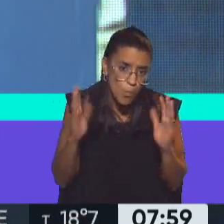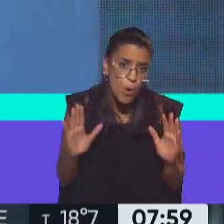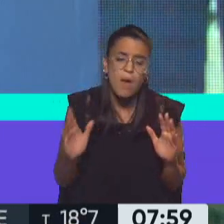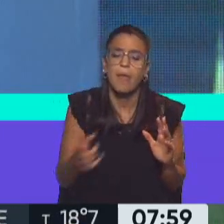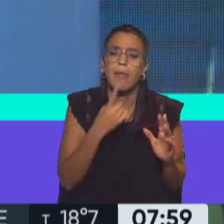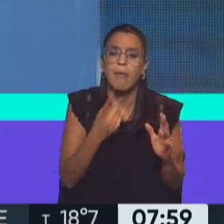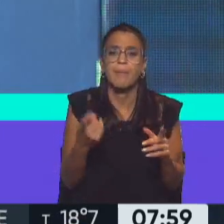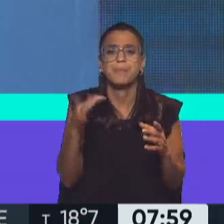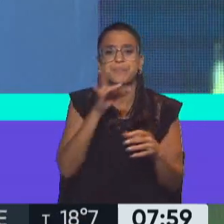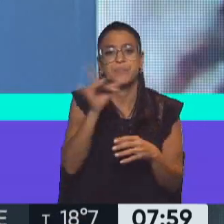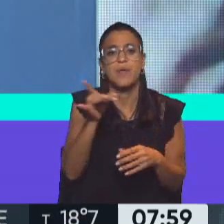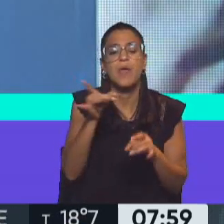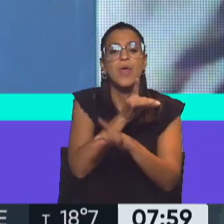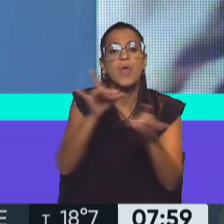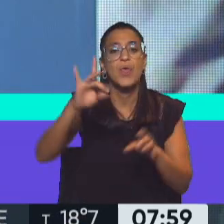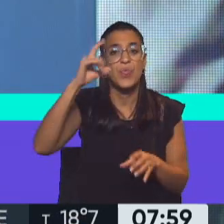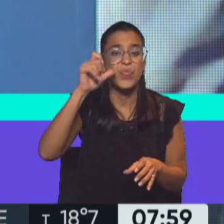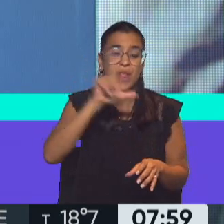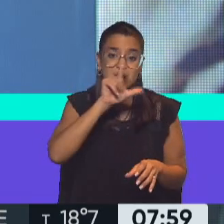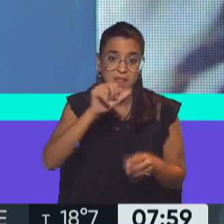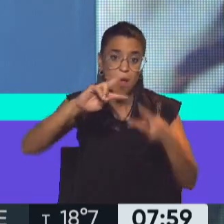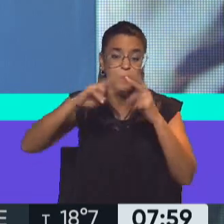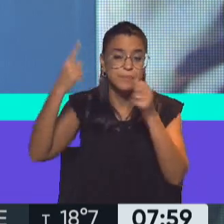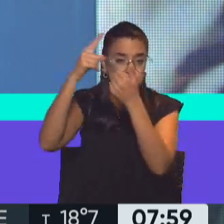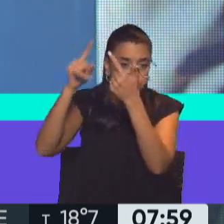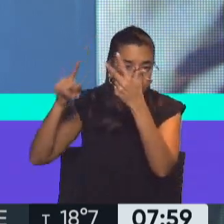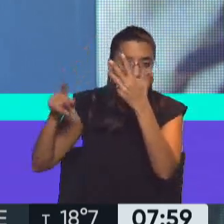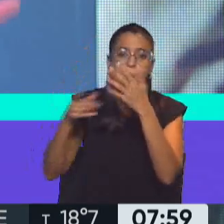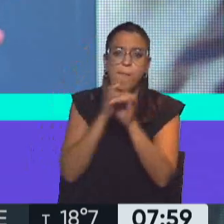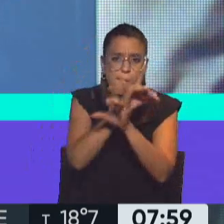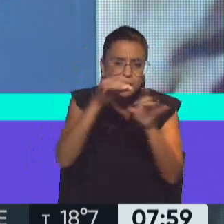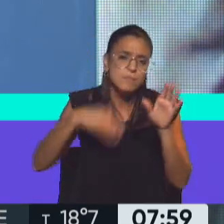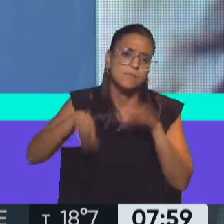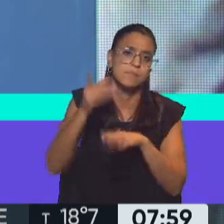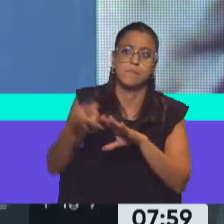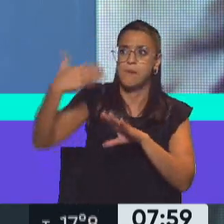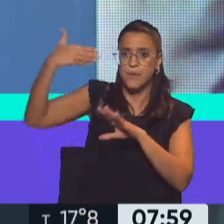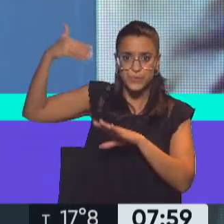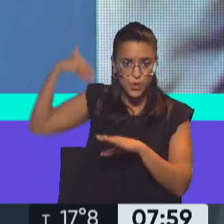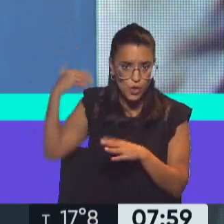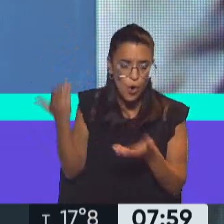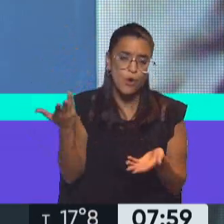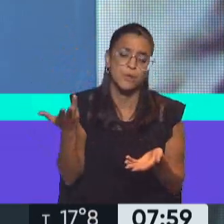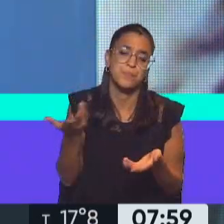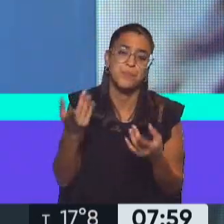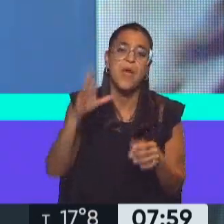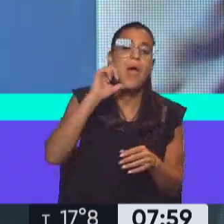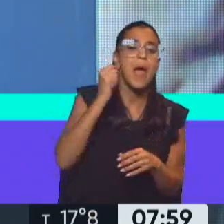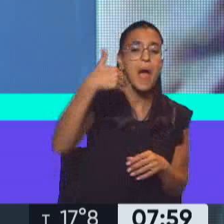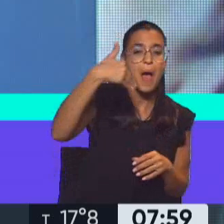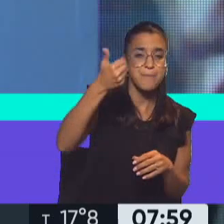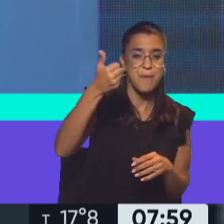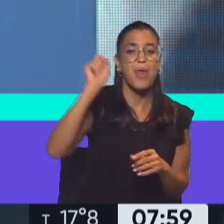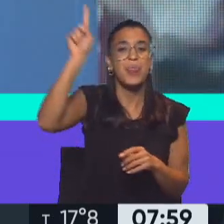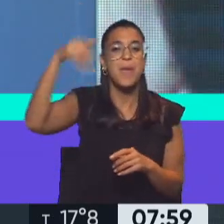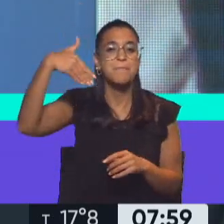Estamos hablando de Delta, que es una variante mucho más transmisible que las anteriores incluso, a pesar que Gamma, la famosa de